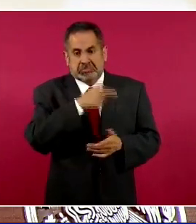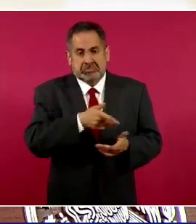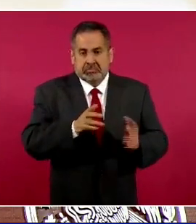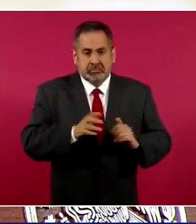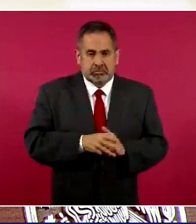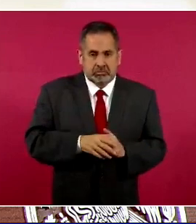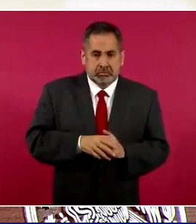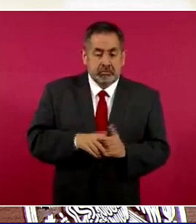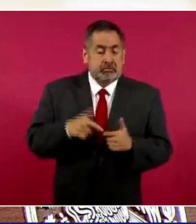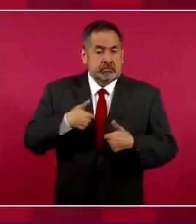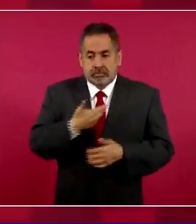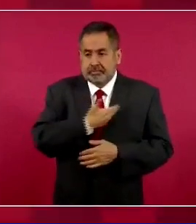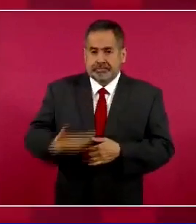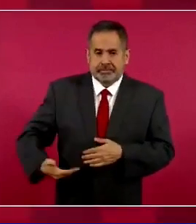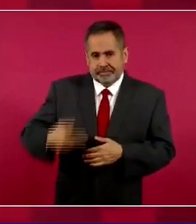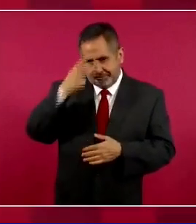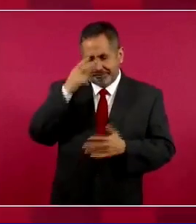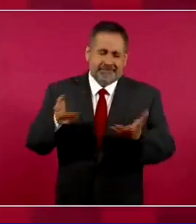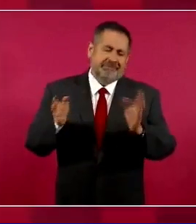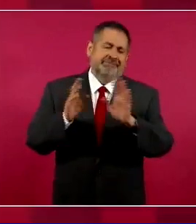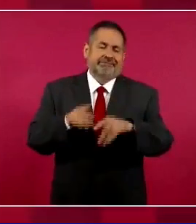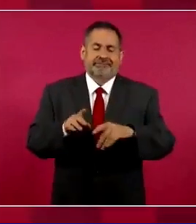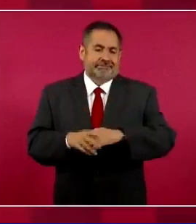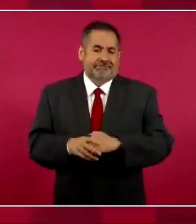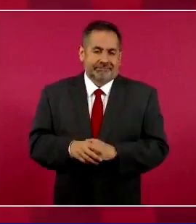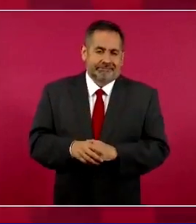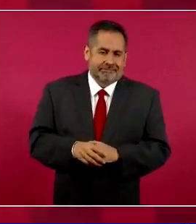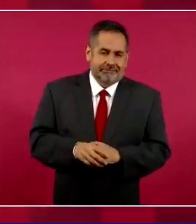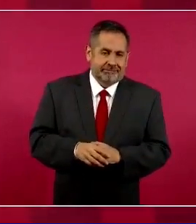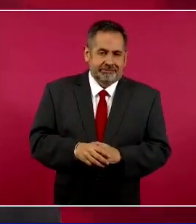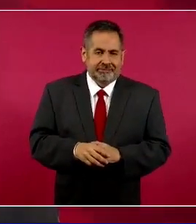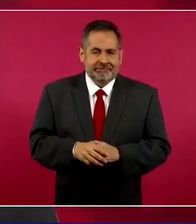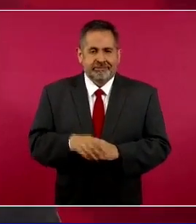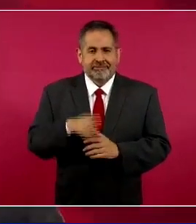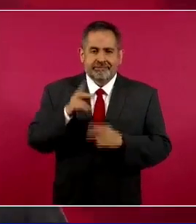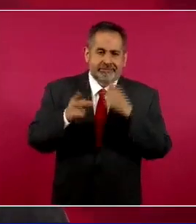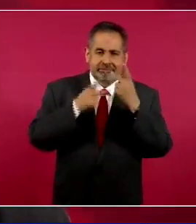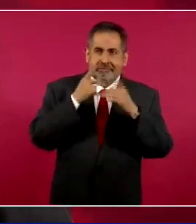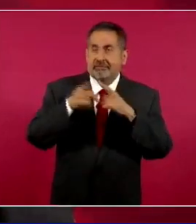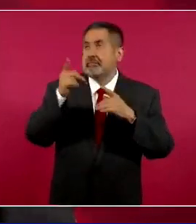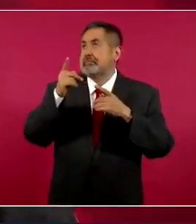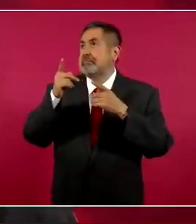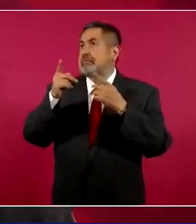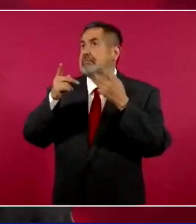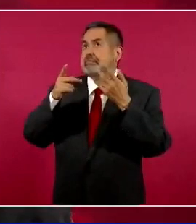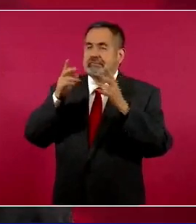y soy el presidente de México, y no me vayan a decir que es que yo ando en la luna.